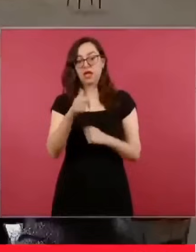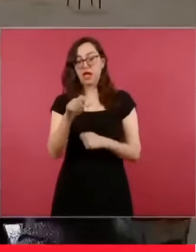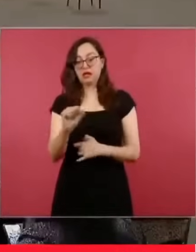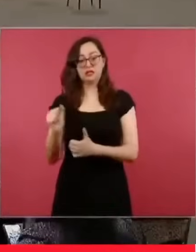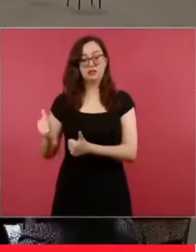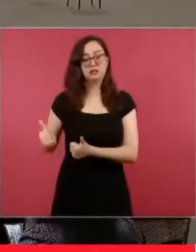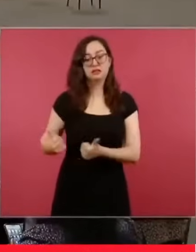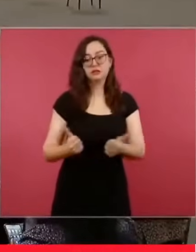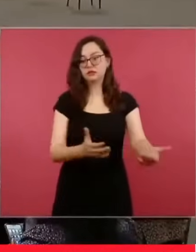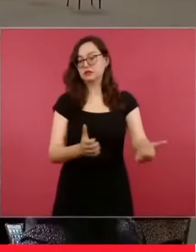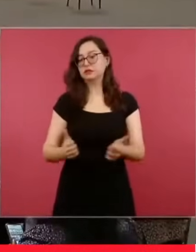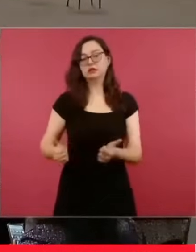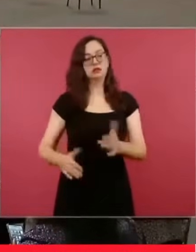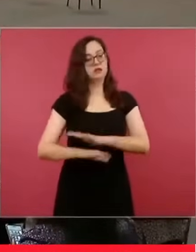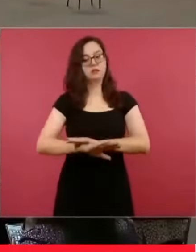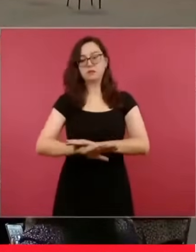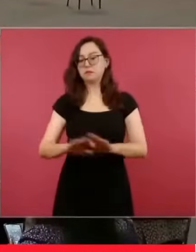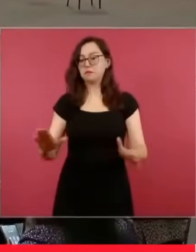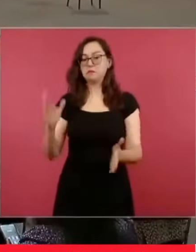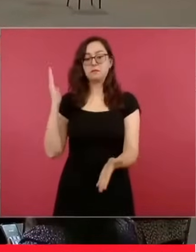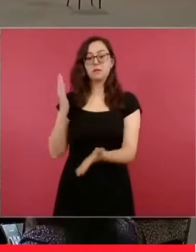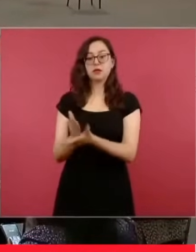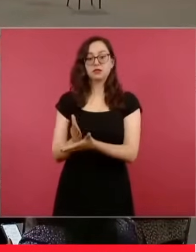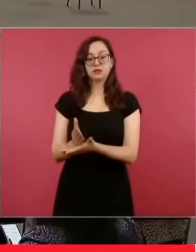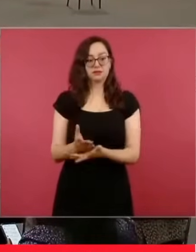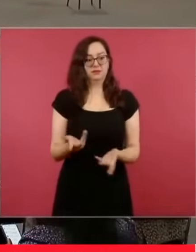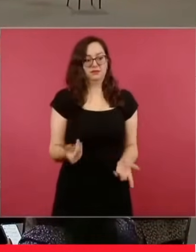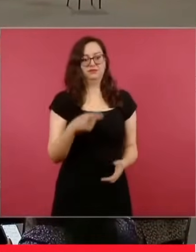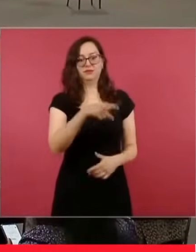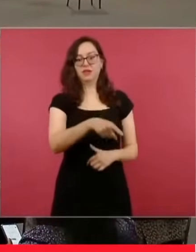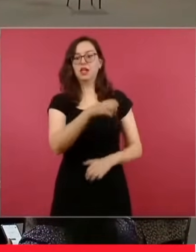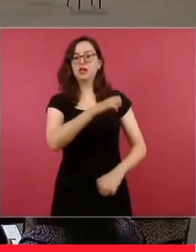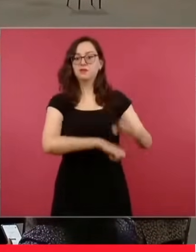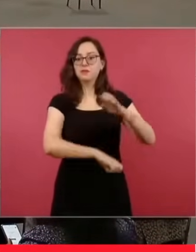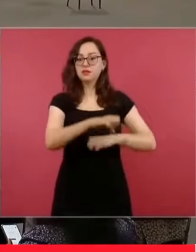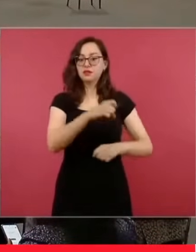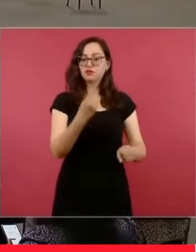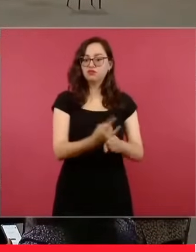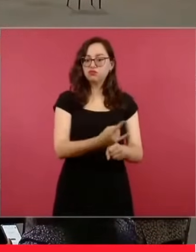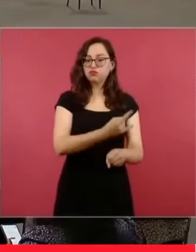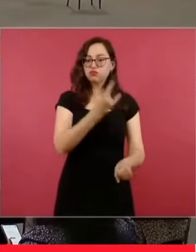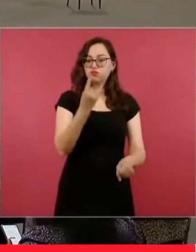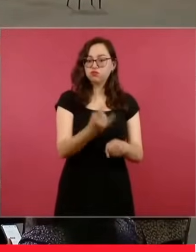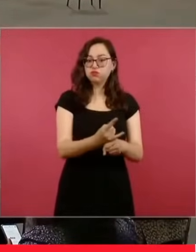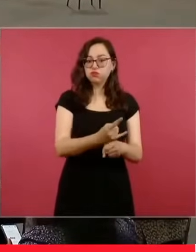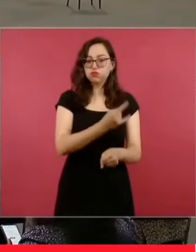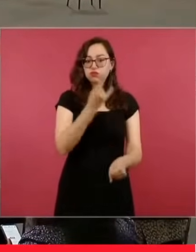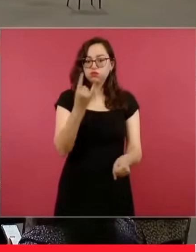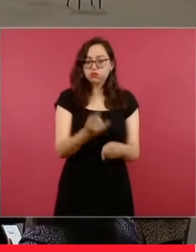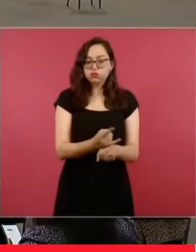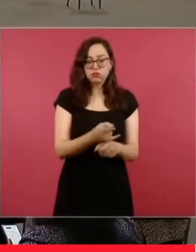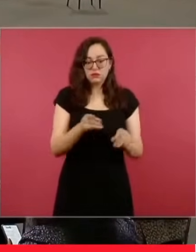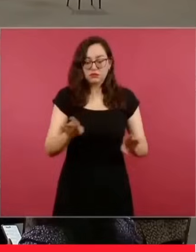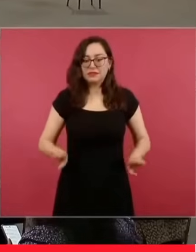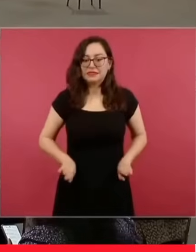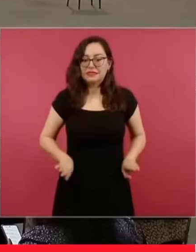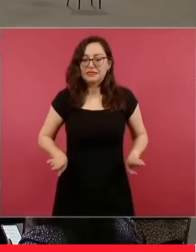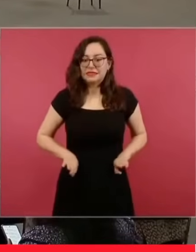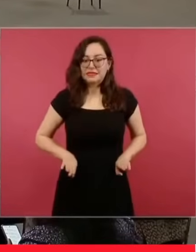esta empresa, porque no cumplía con la debida diligencia, no tenía un buen